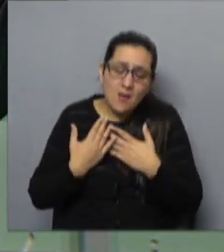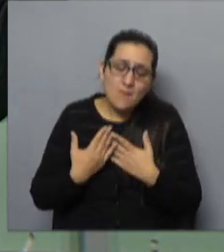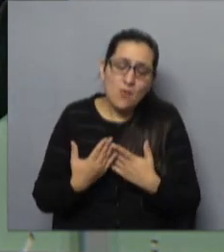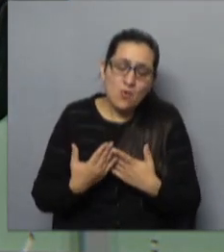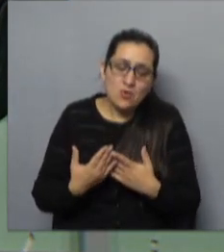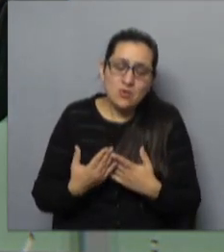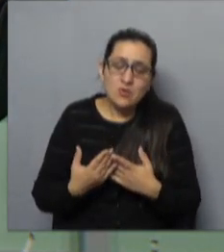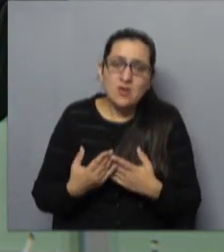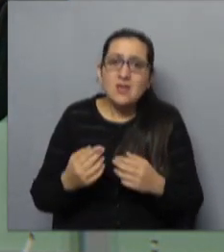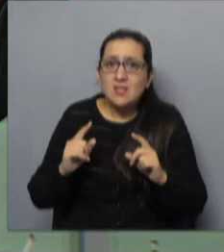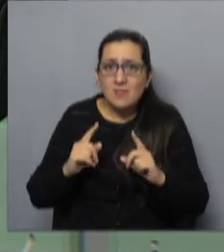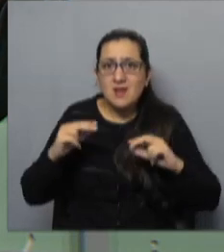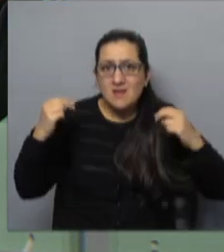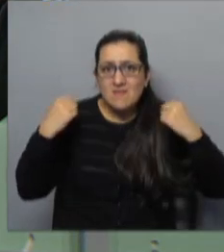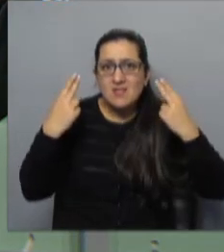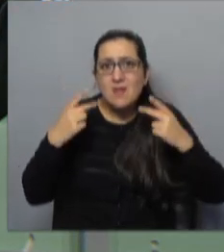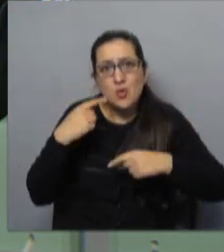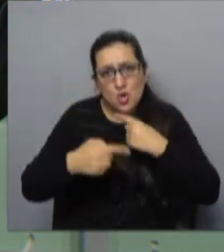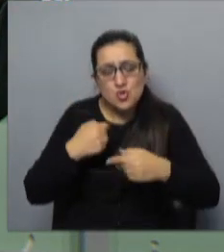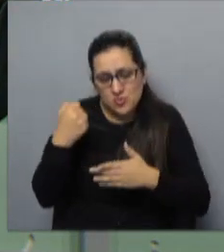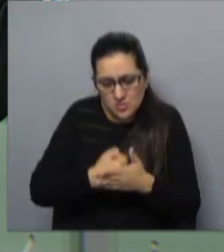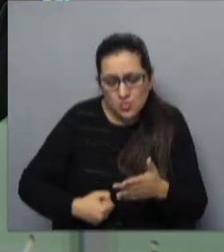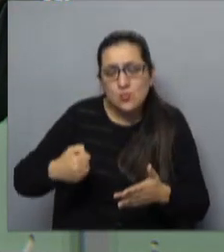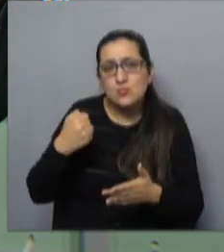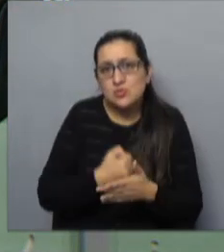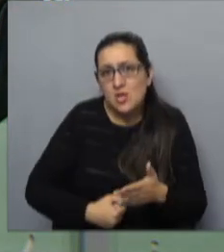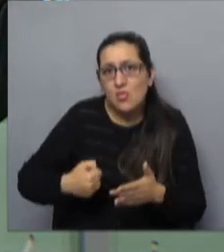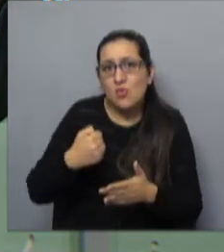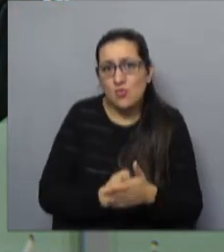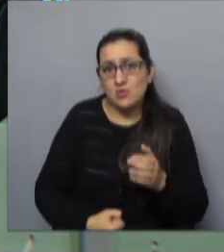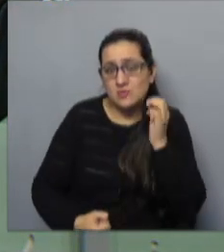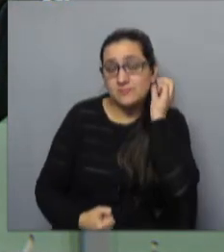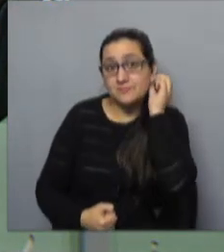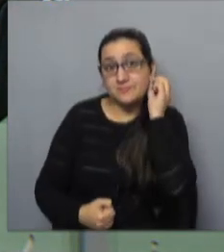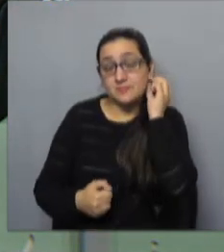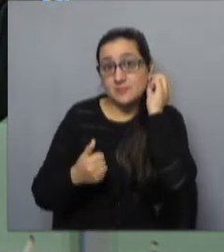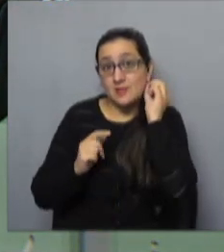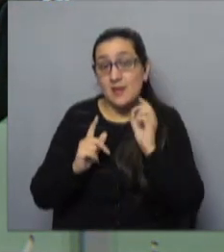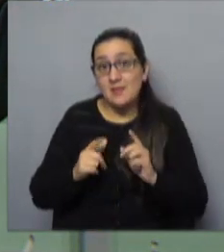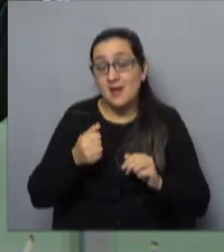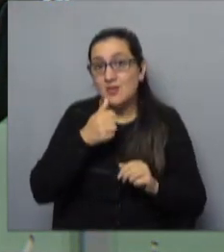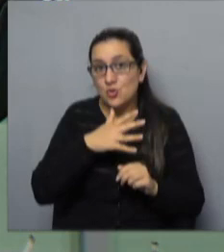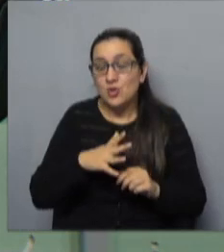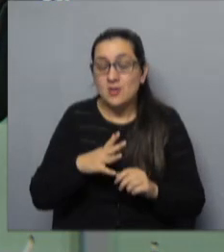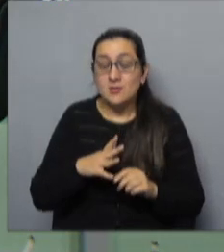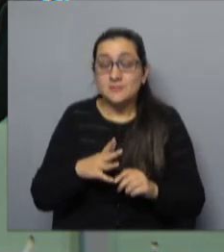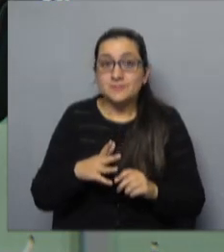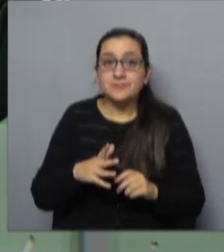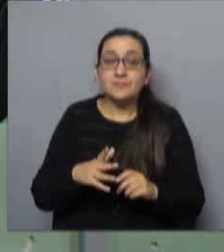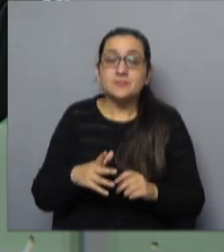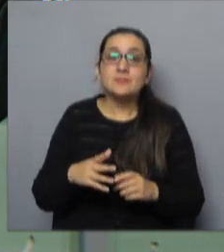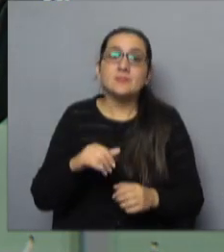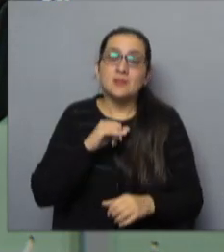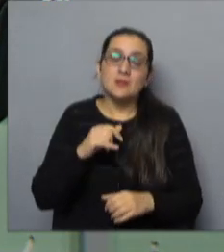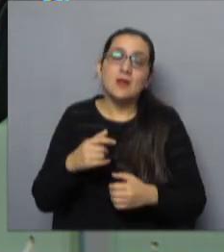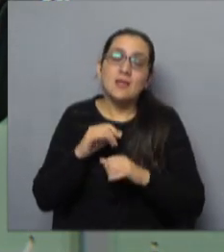y de rebeldía también, porque siguen siendo unas luchadoras. Sí, sí. Después está la historia, hace que se separen mucho más lo que es la organización de